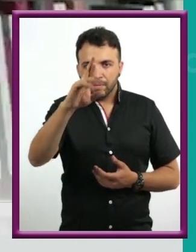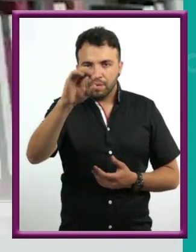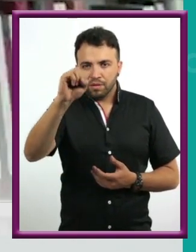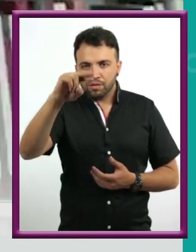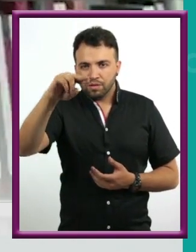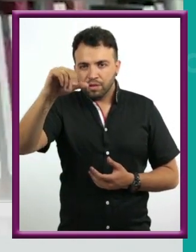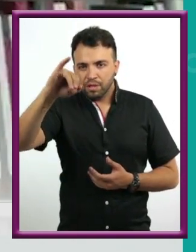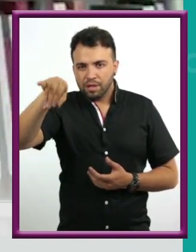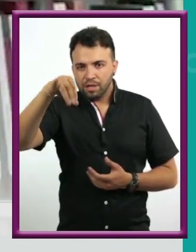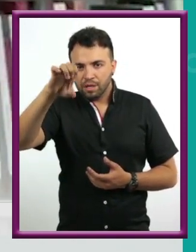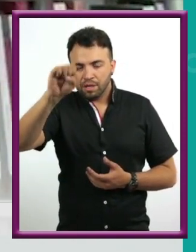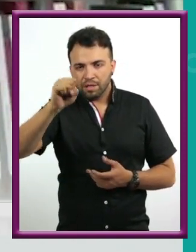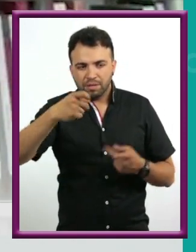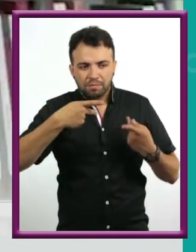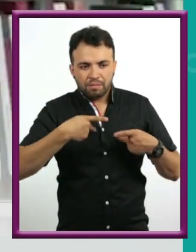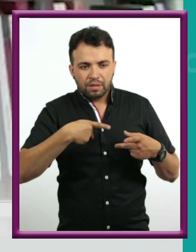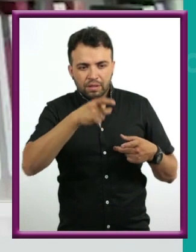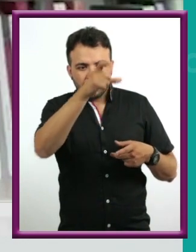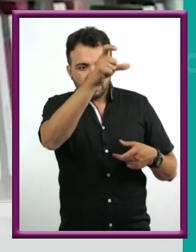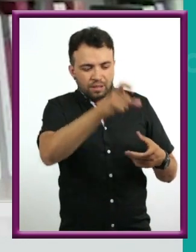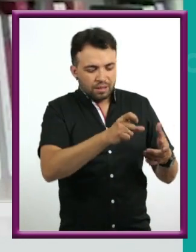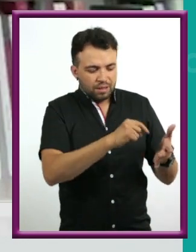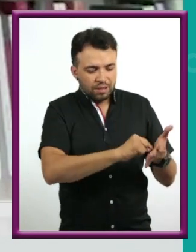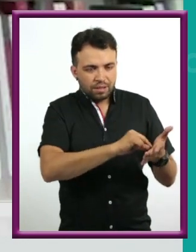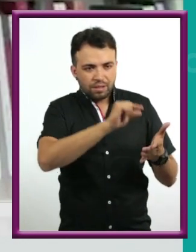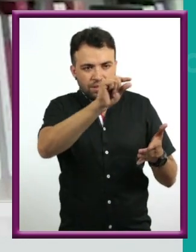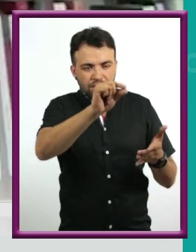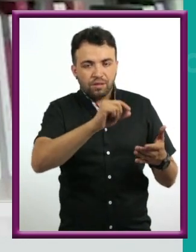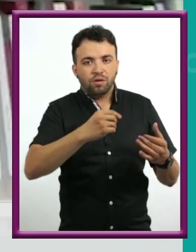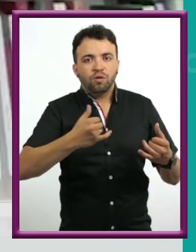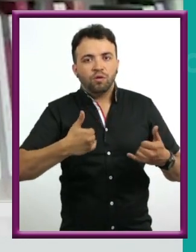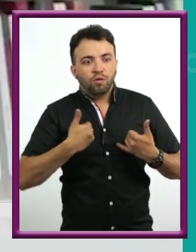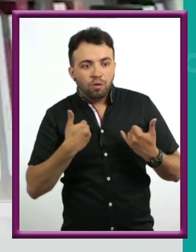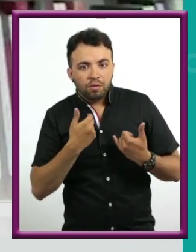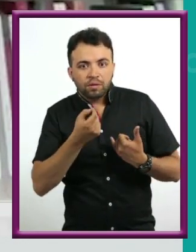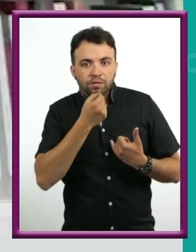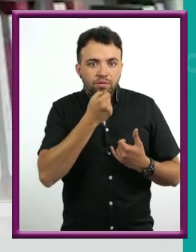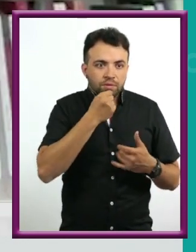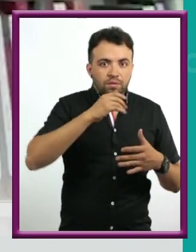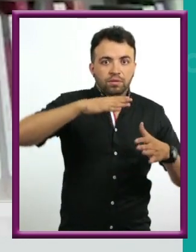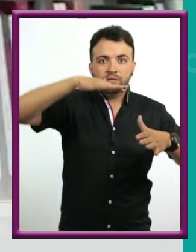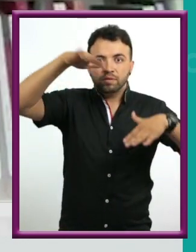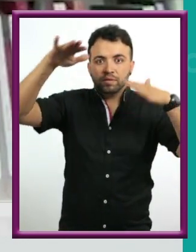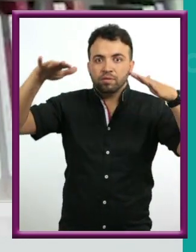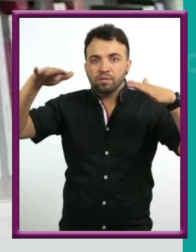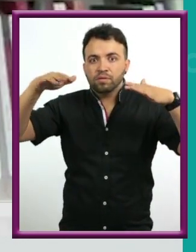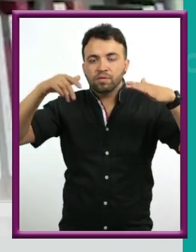son, de dónde vienen, si son jóvenes, si son niños, si son adultos.